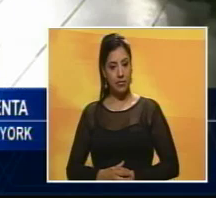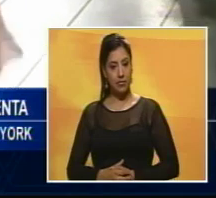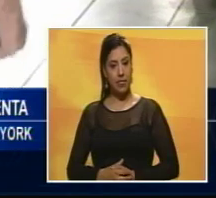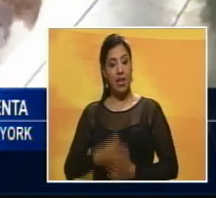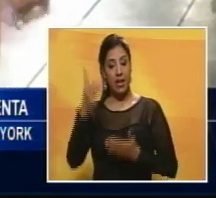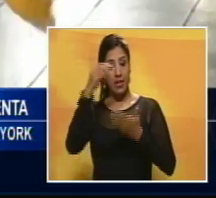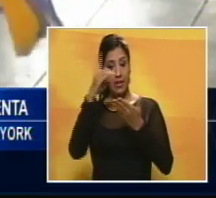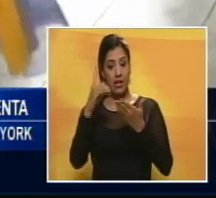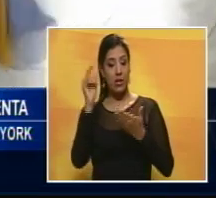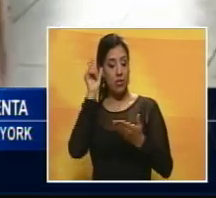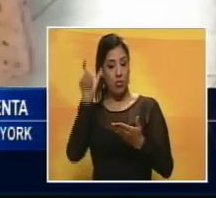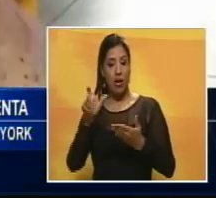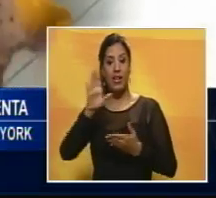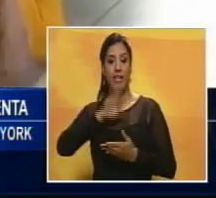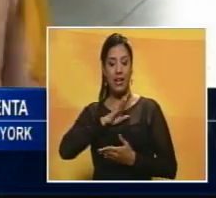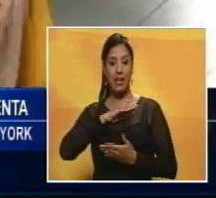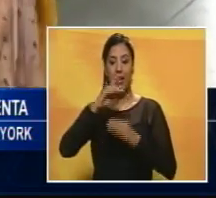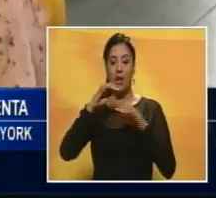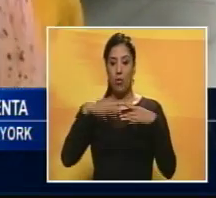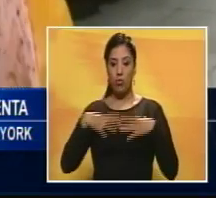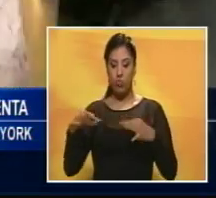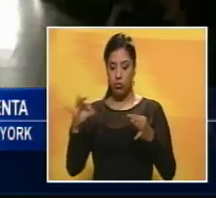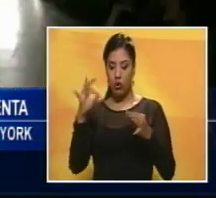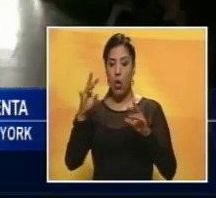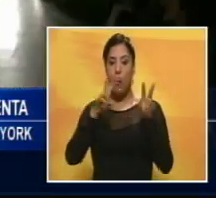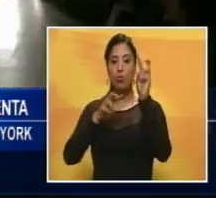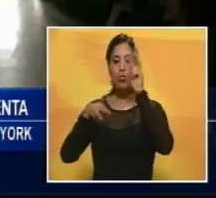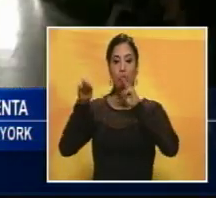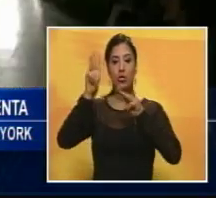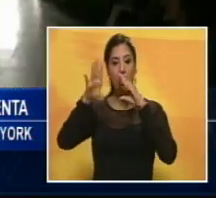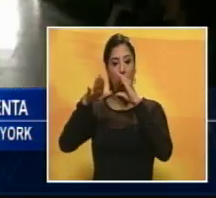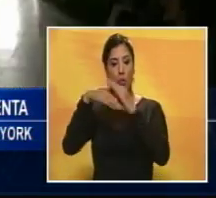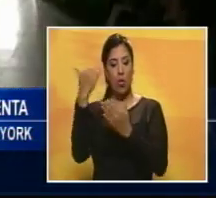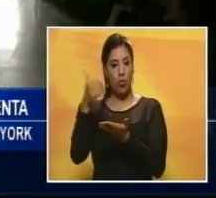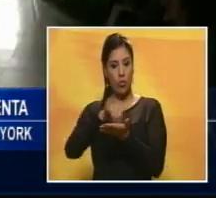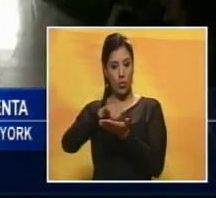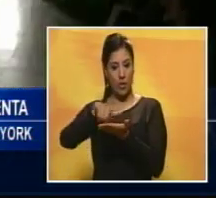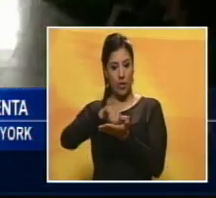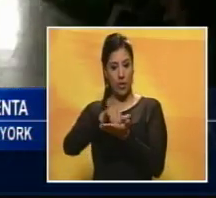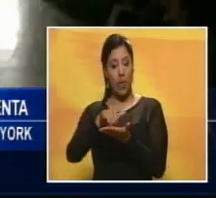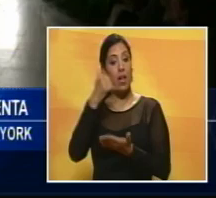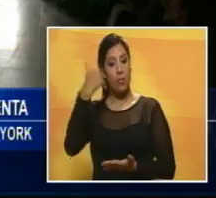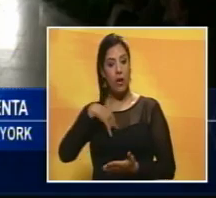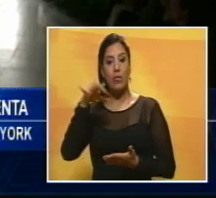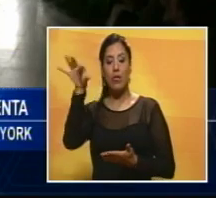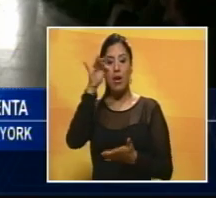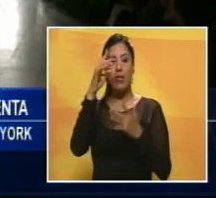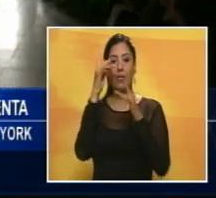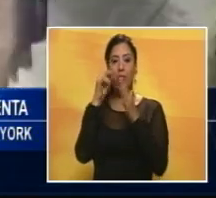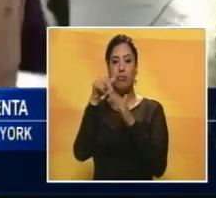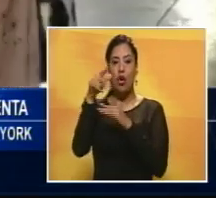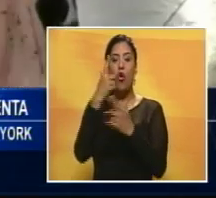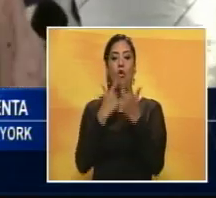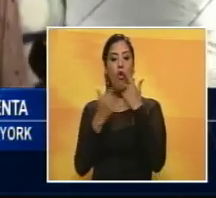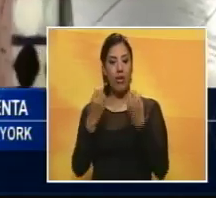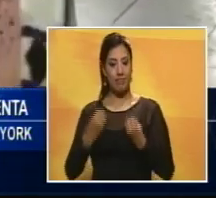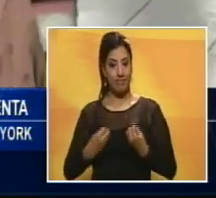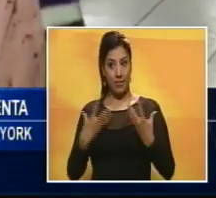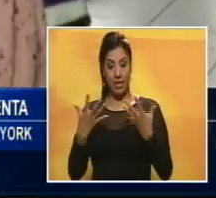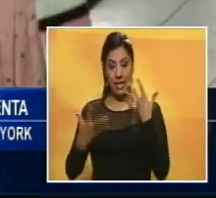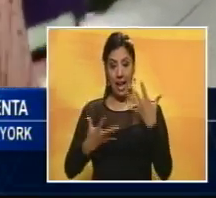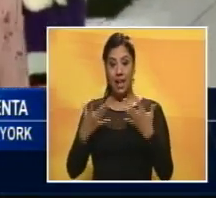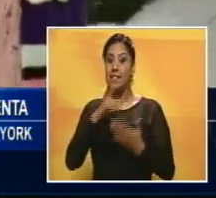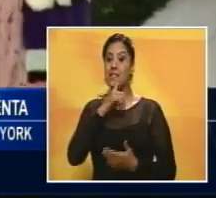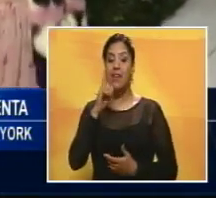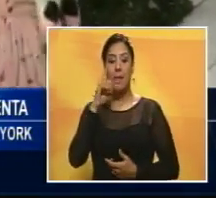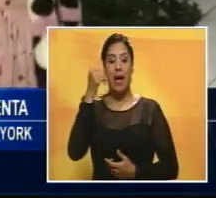La diseñadora fue la primera en mostrar sus piezas en el Museo de Arte Moderno de Nueva York. Herrera eligió una amplia paleta de colores vivos, entre